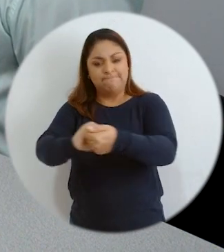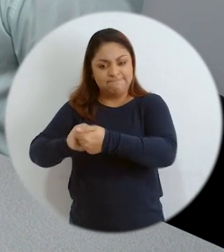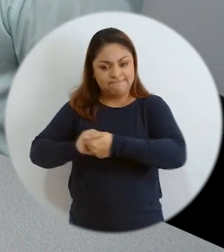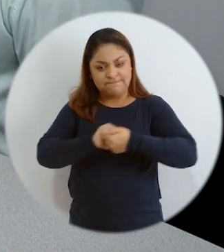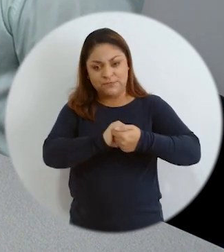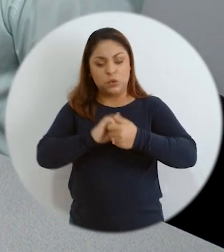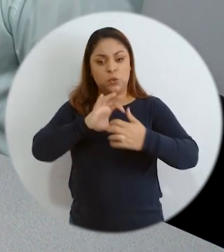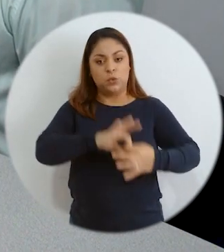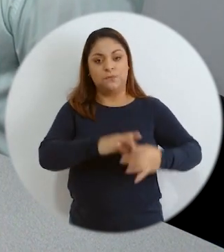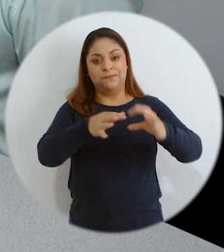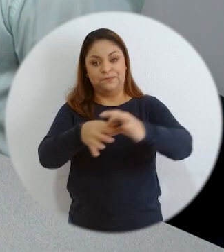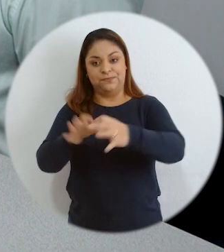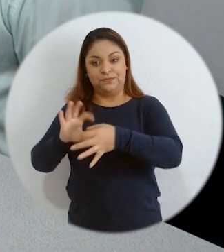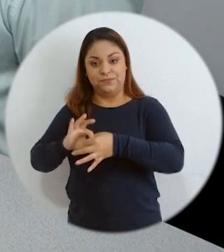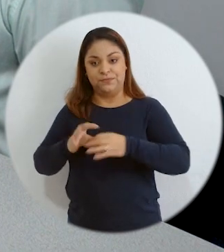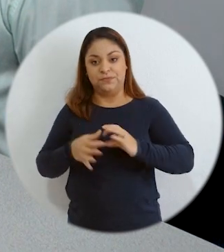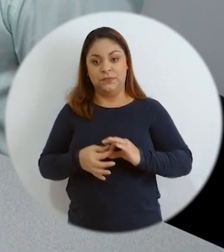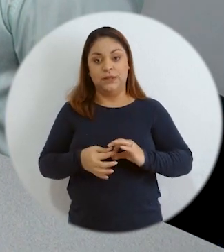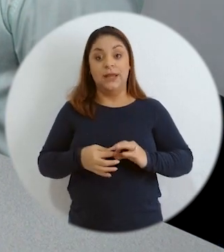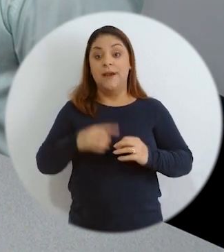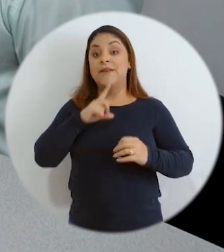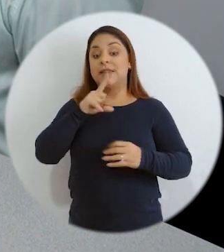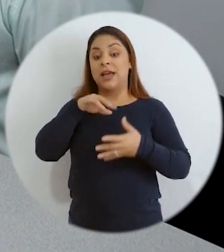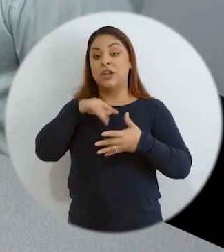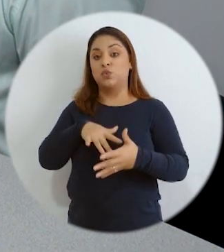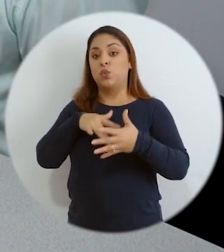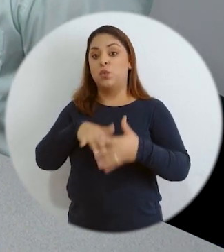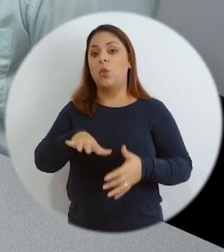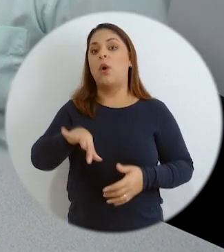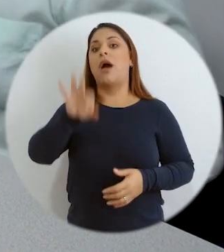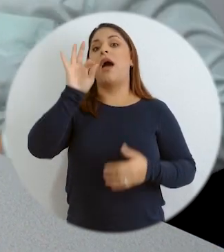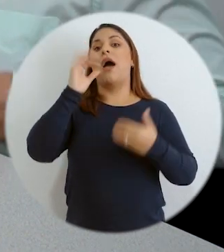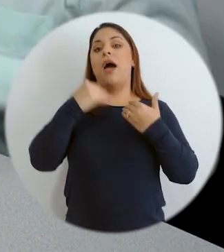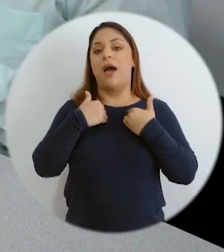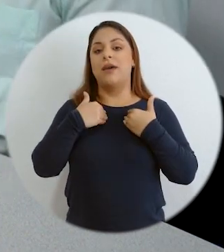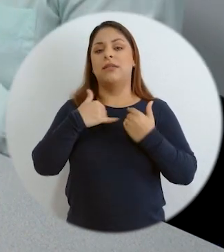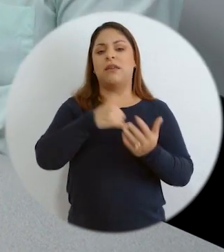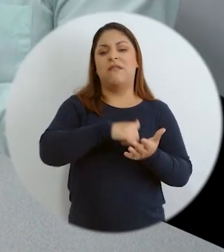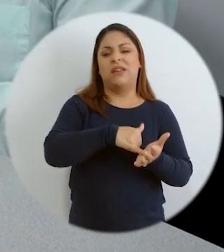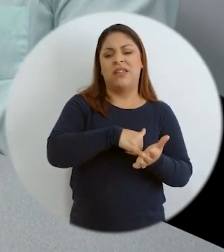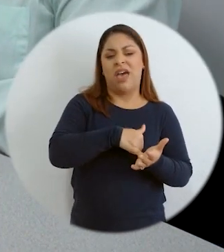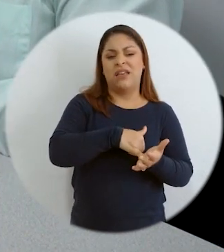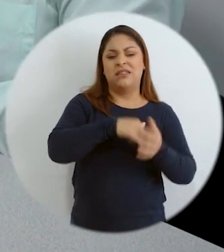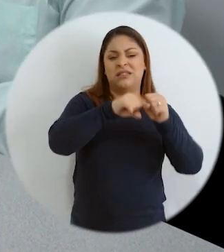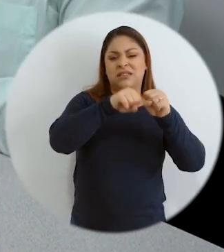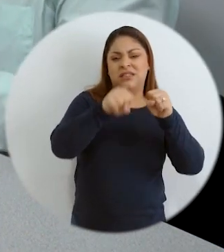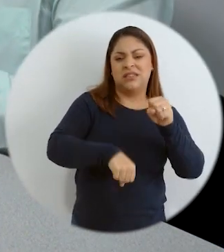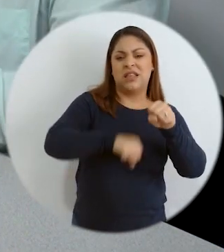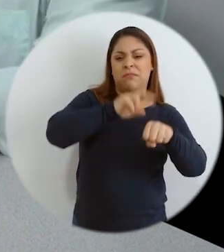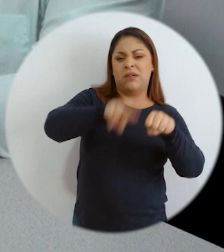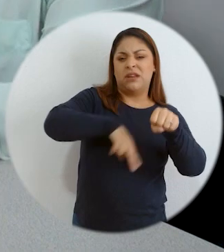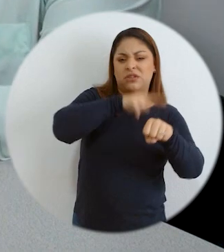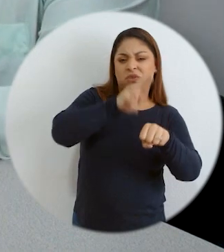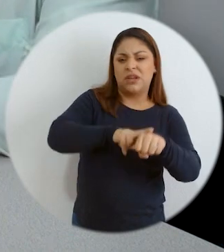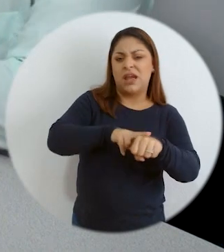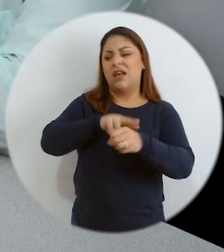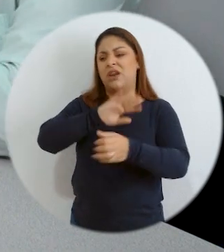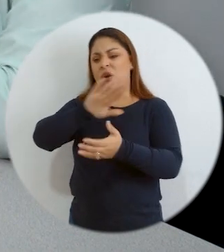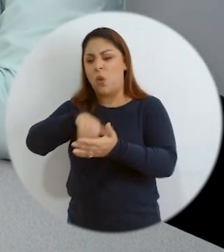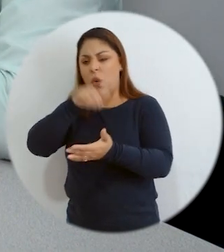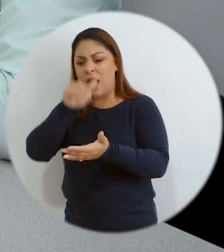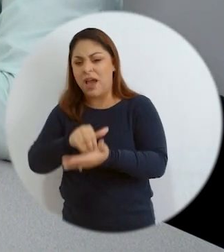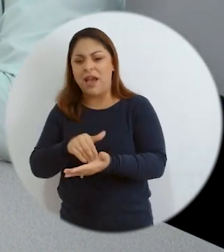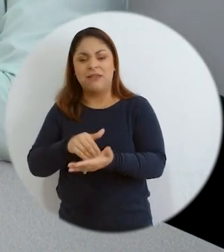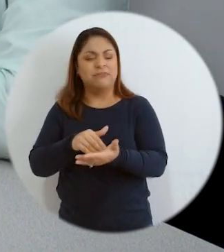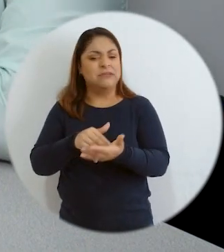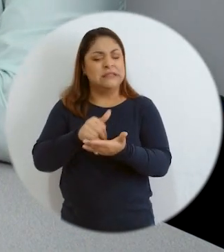sintonía articuladamente, ¿no? Bueno, nuestro estudio encontró que hay debilidades en todos los niveles de este sistema, tanto a nivel nacional como a nivel regional,